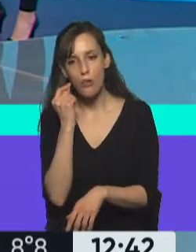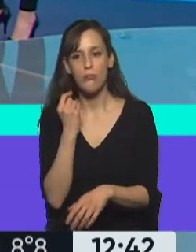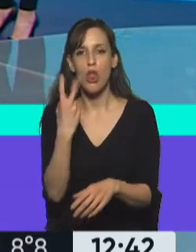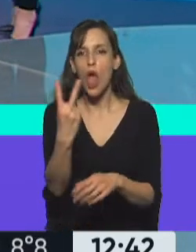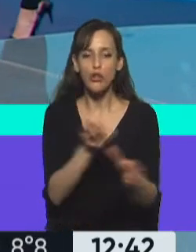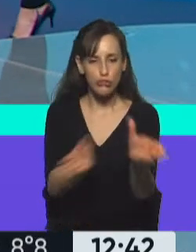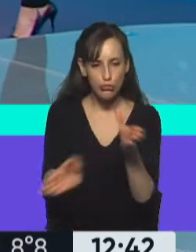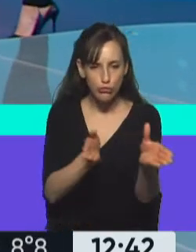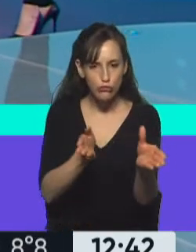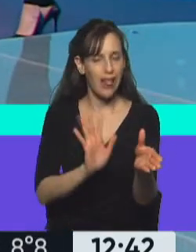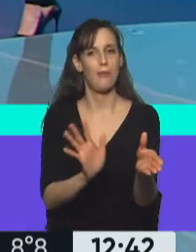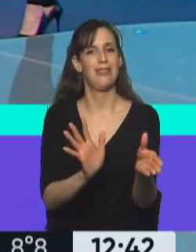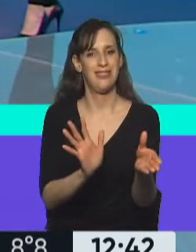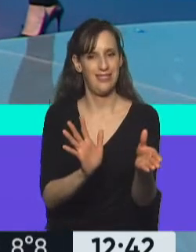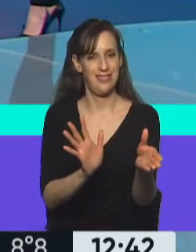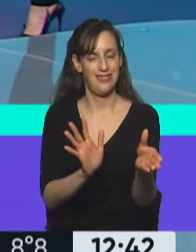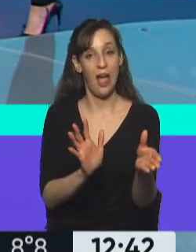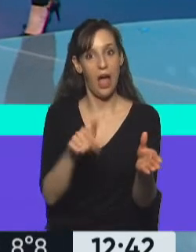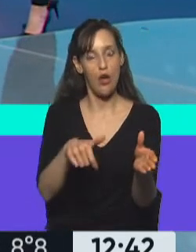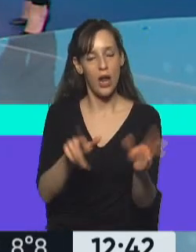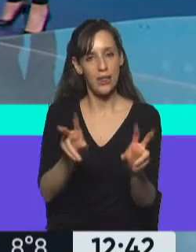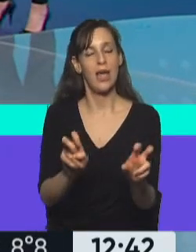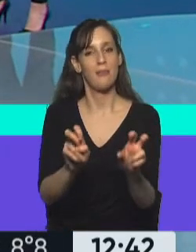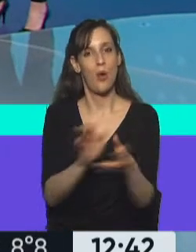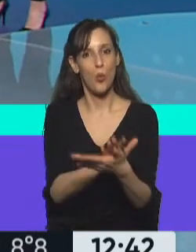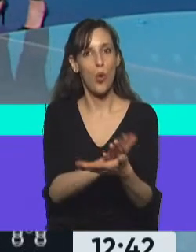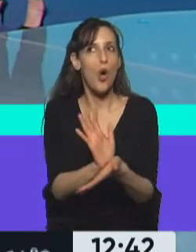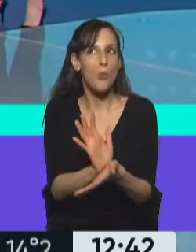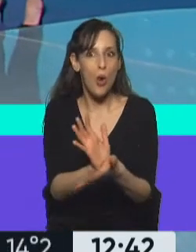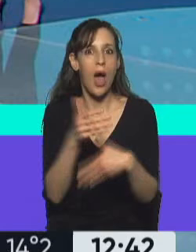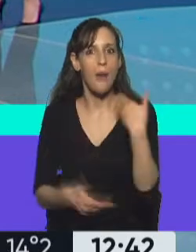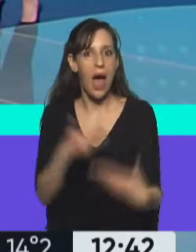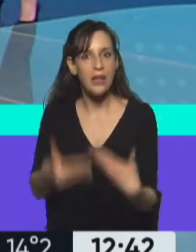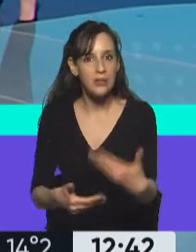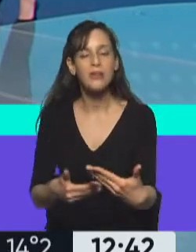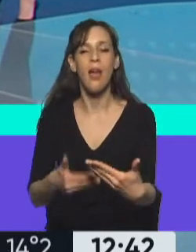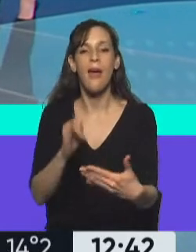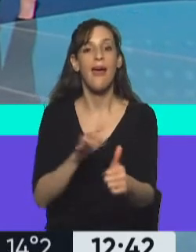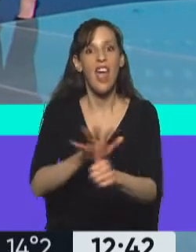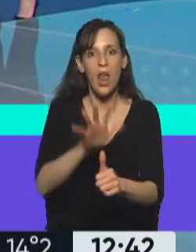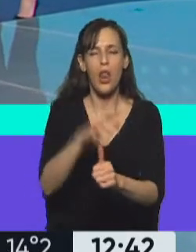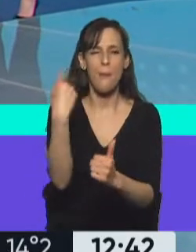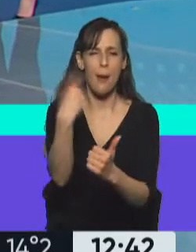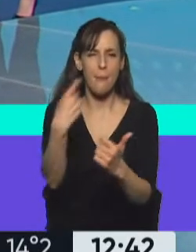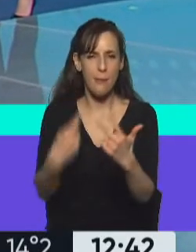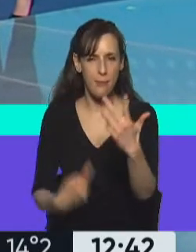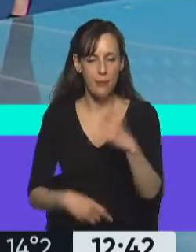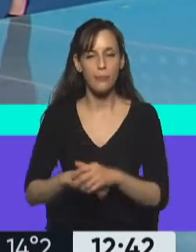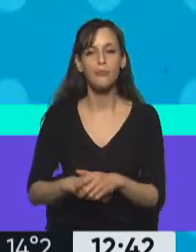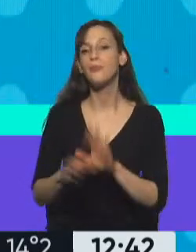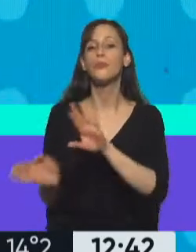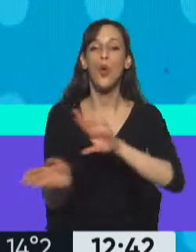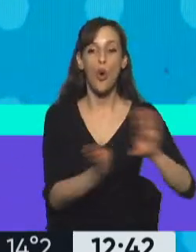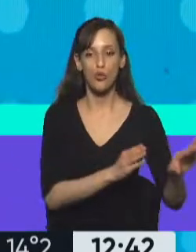género de mujeres y varones. Bueno, cuando hablamos acá de Simone Biles, en este caso tenemos que hablar de lo que fue la puesta sobre la mesa del